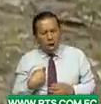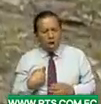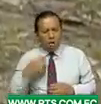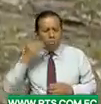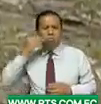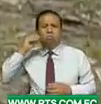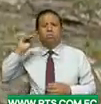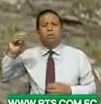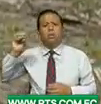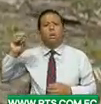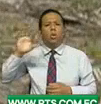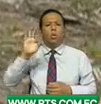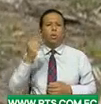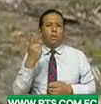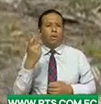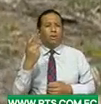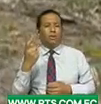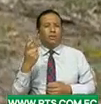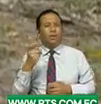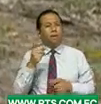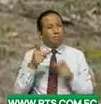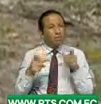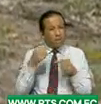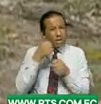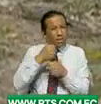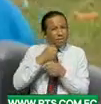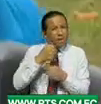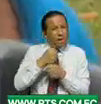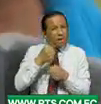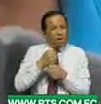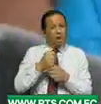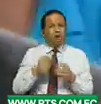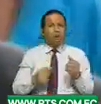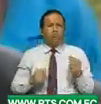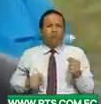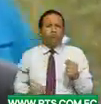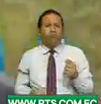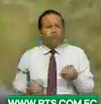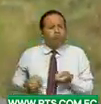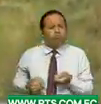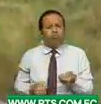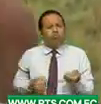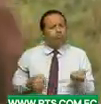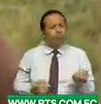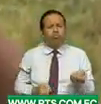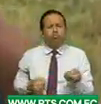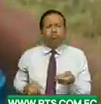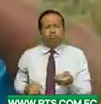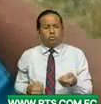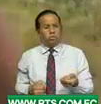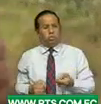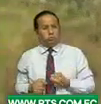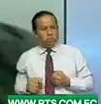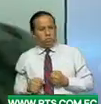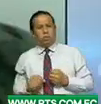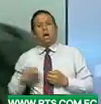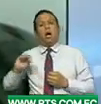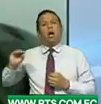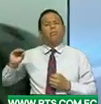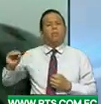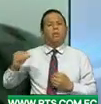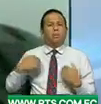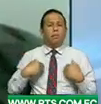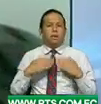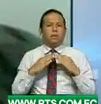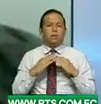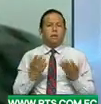dos trabajadores que vienen aquí a fumigar el cantero. Y se dieron cuenta ahí y corrieron a darme aviso ahí a la casa. Se trataba